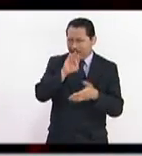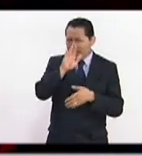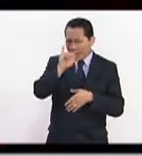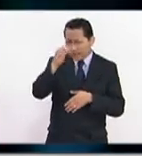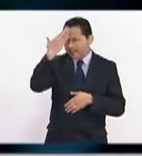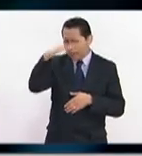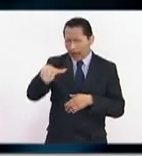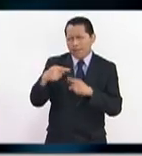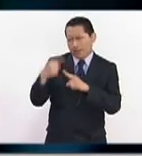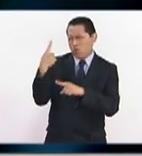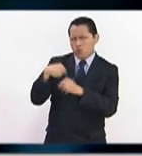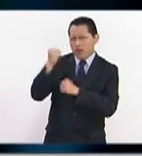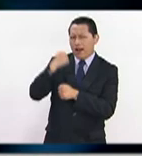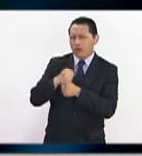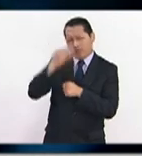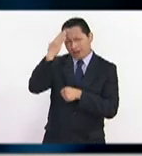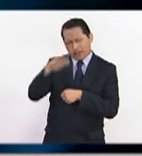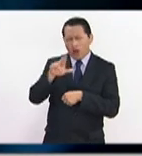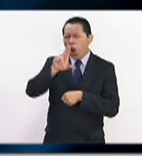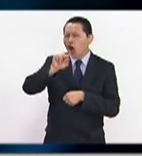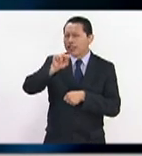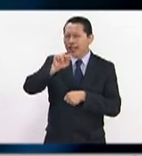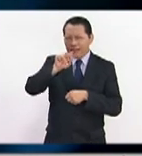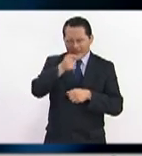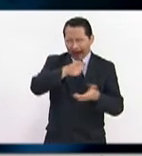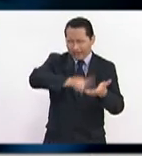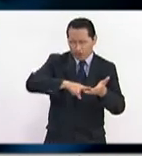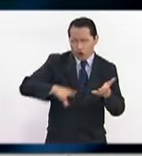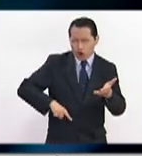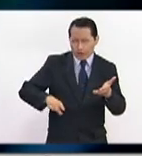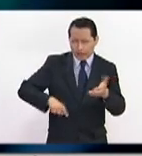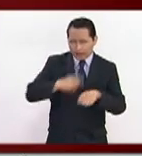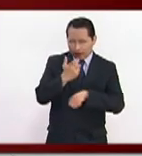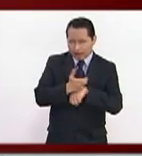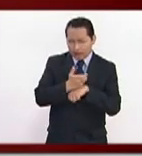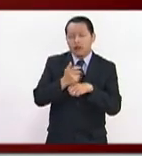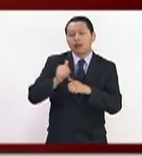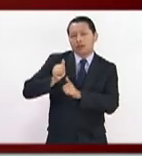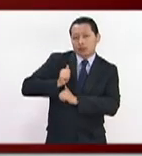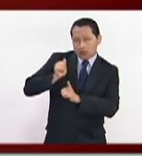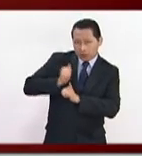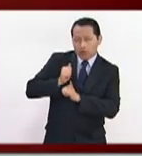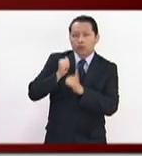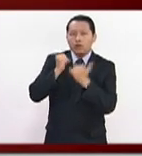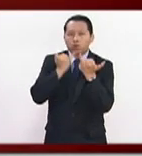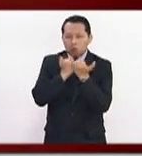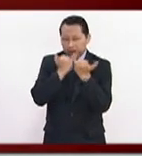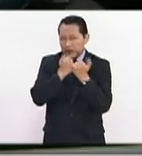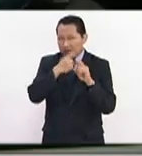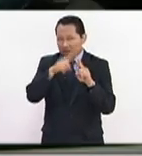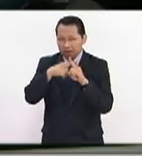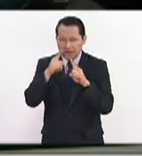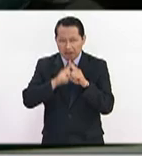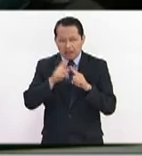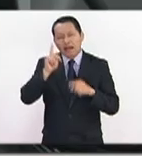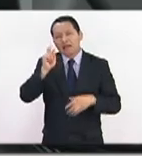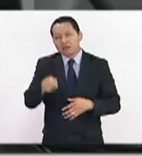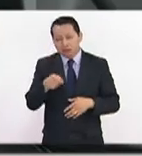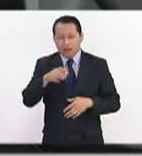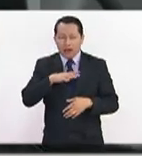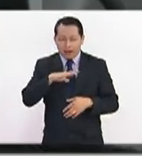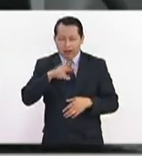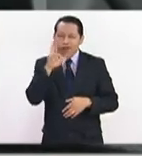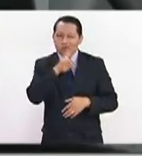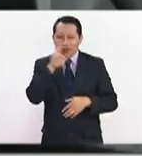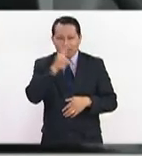menos un año que casi 80 funcionarios del gobierno, las Fuerzas Armadas y sobre todo la inteligencia eran blanco de